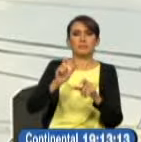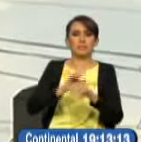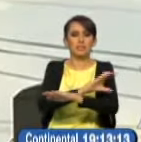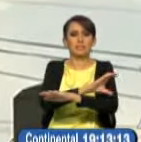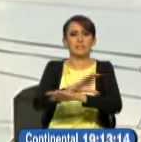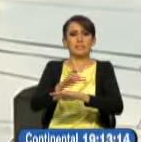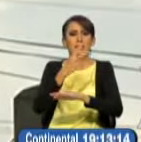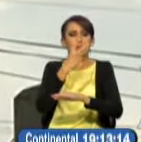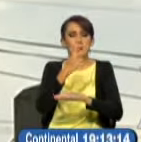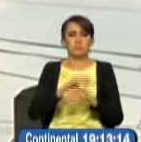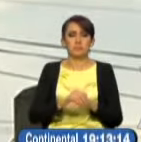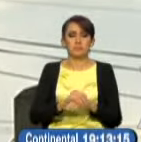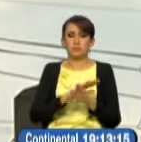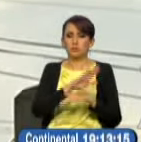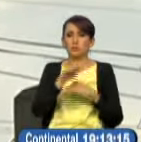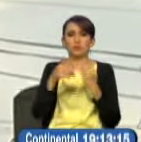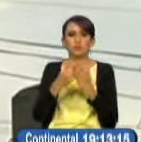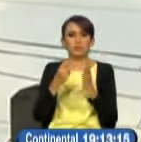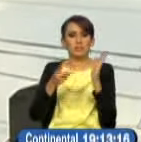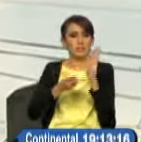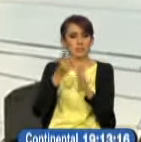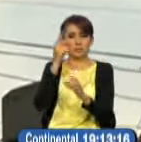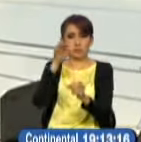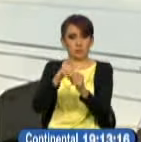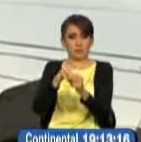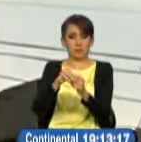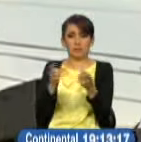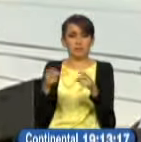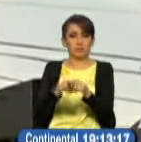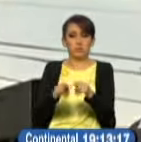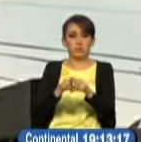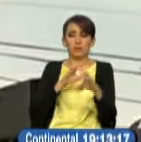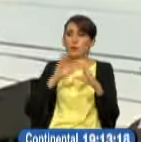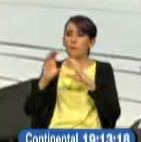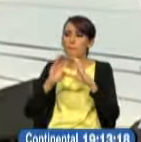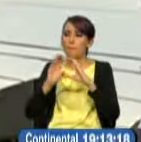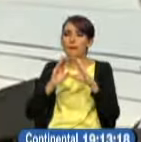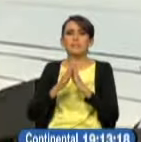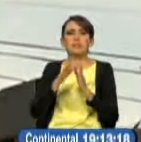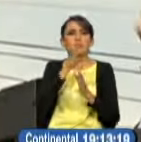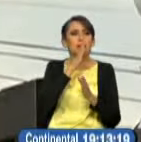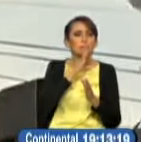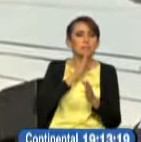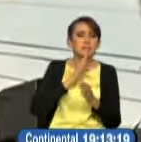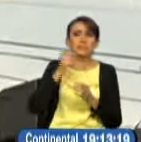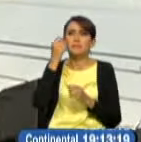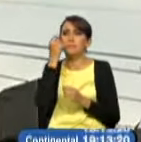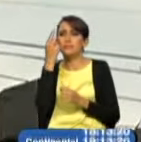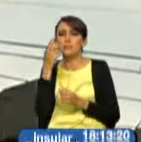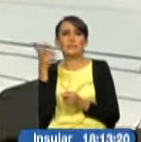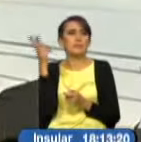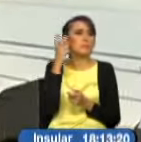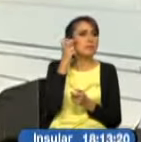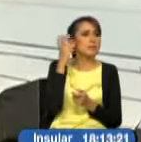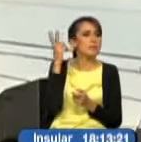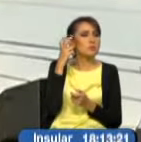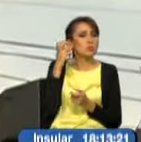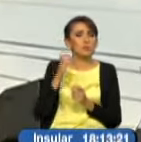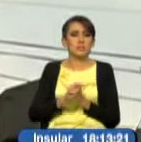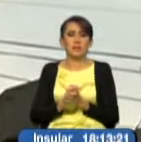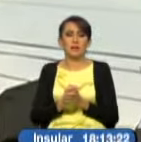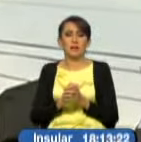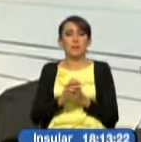para eso sirve la segunda vuelta, para hablar, para conversar, para dialogar, para tolerar, para entender, para oír, para